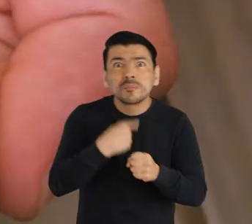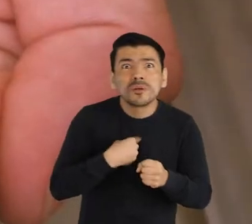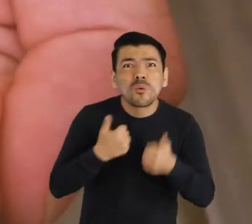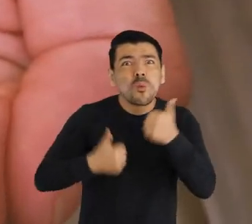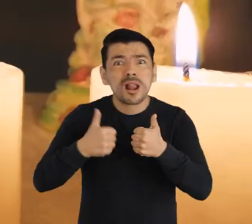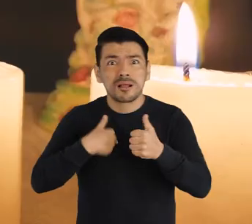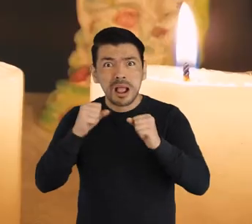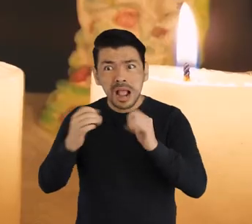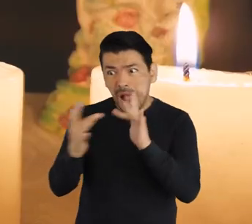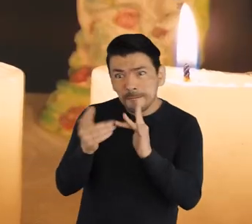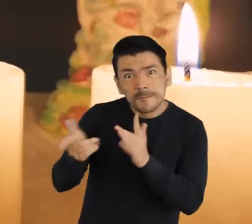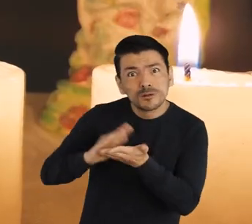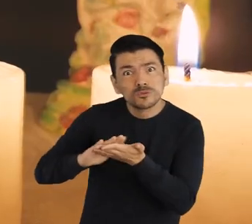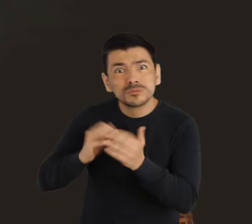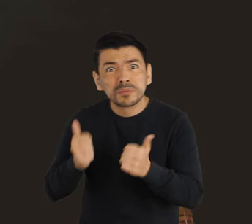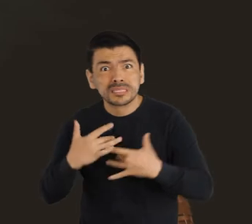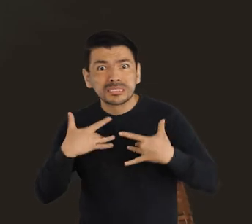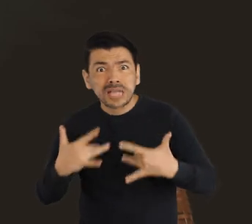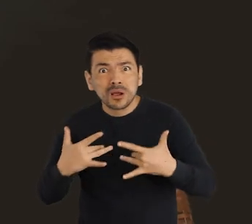enfermedad.